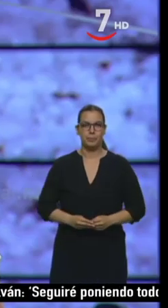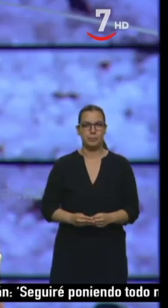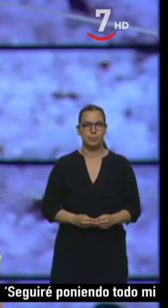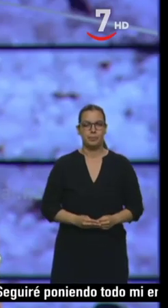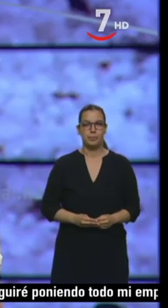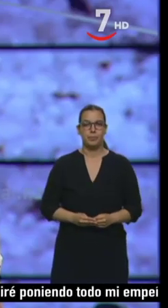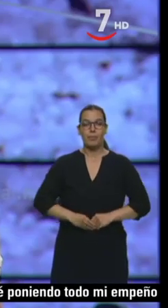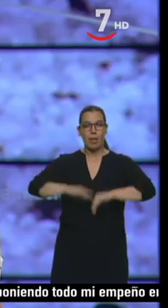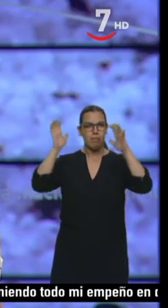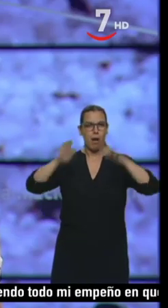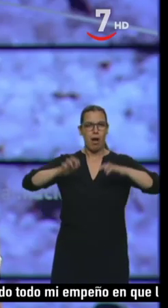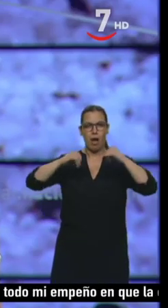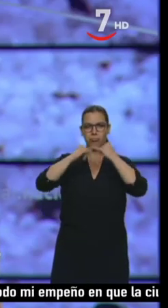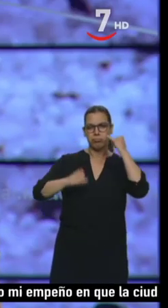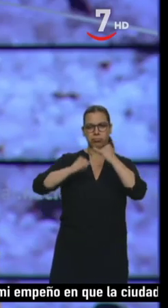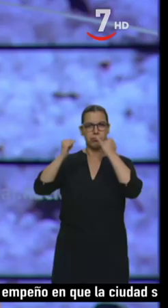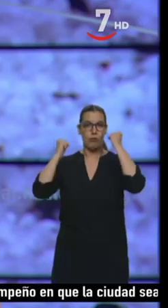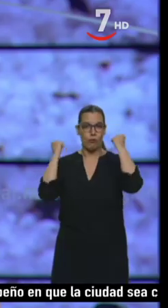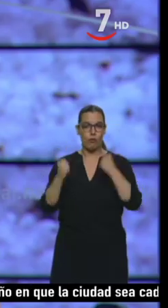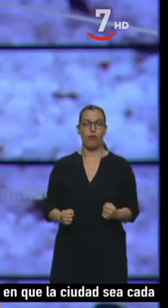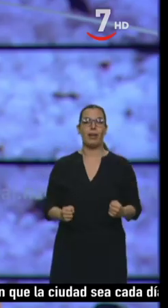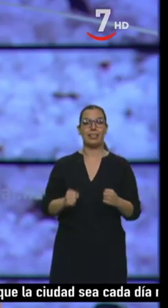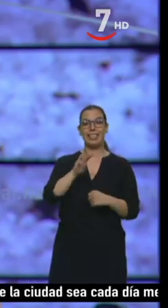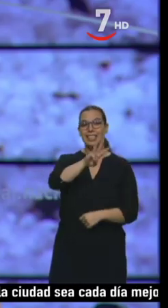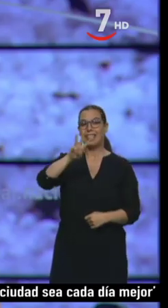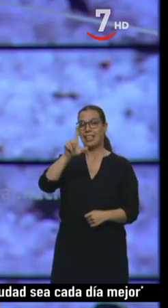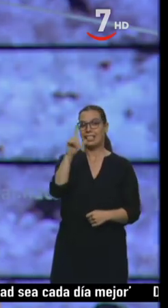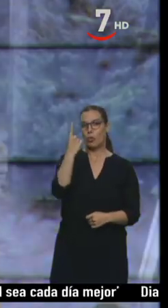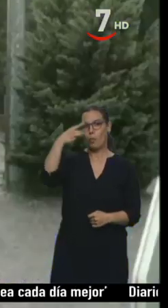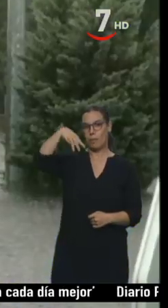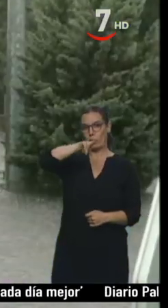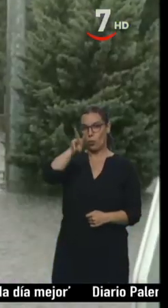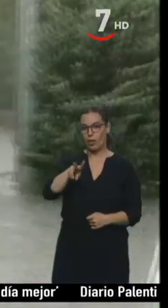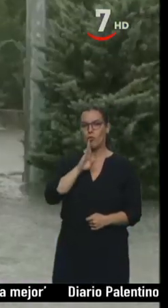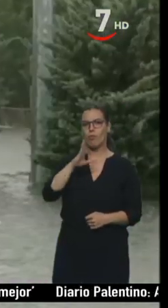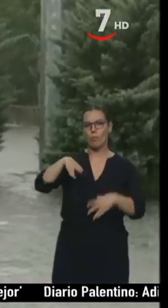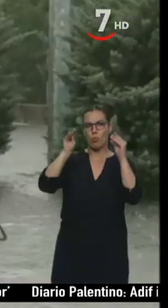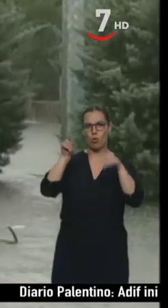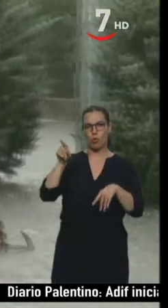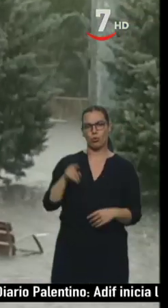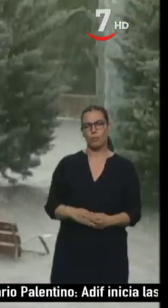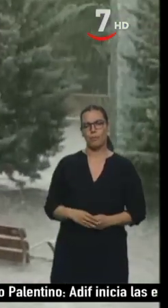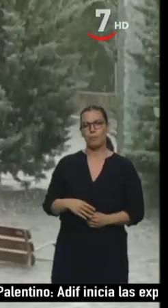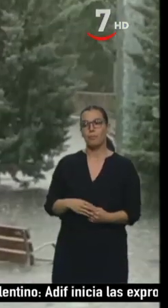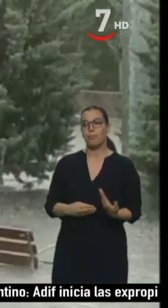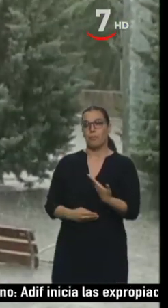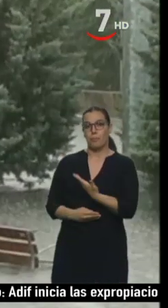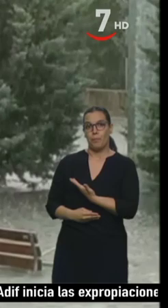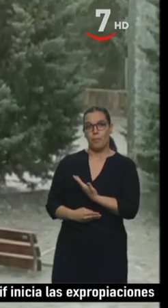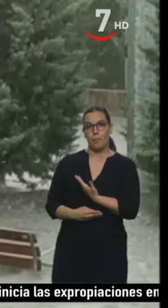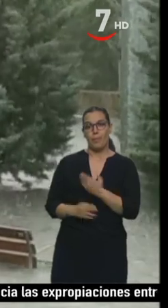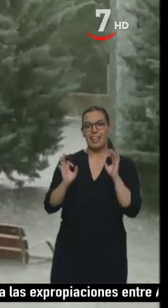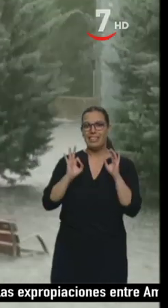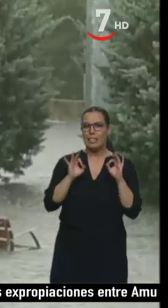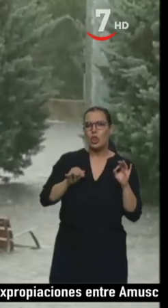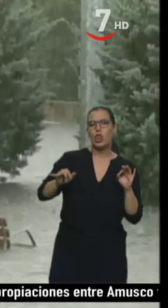Una fuerte tormenta dejó ayer por la tarde 33 litros por metro cuadrado en Burgos. Una tormenta muy localizada en